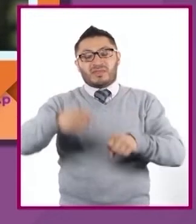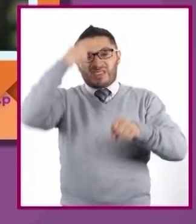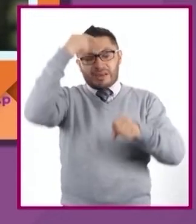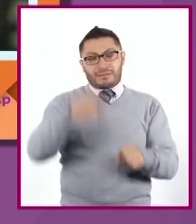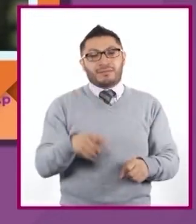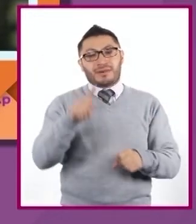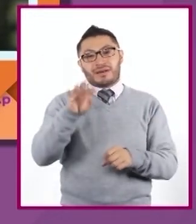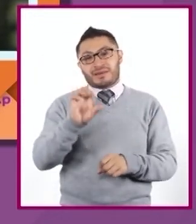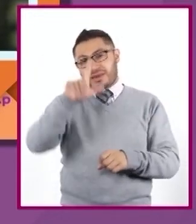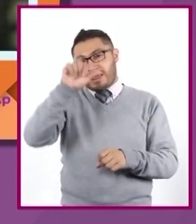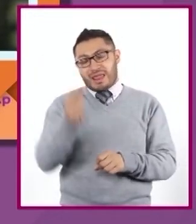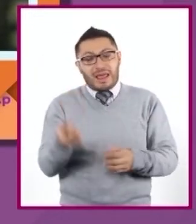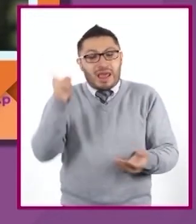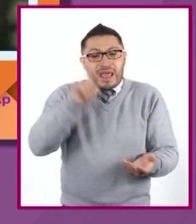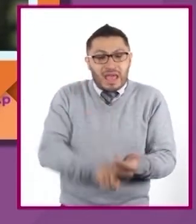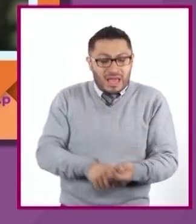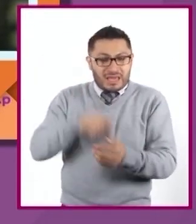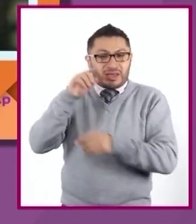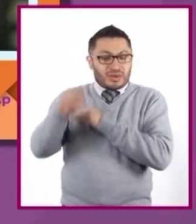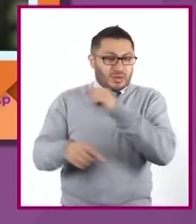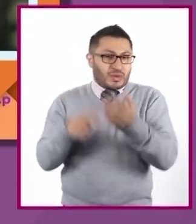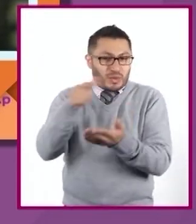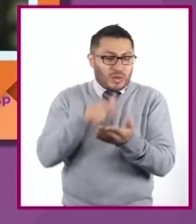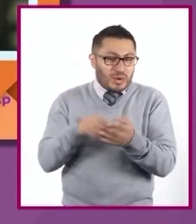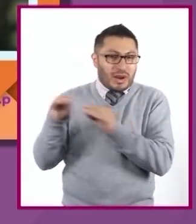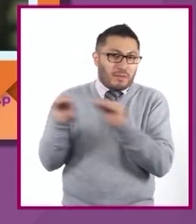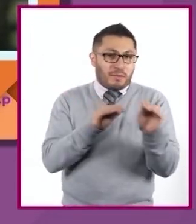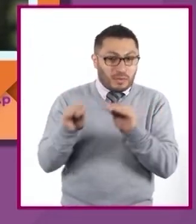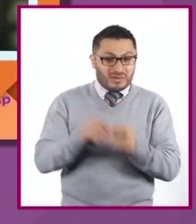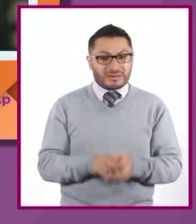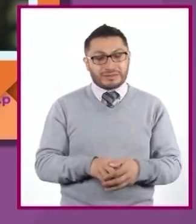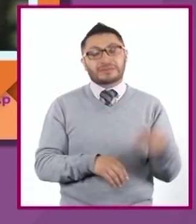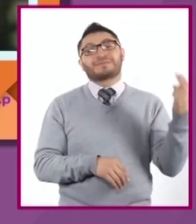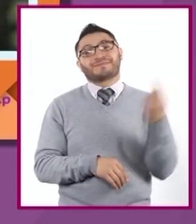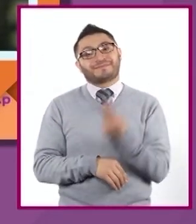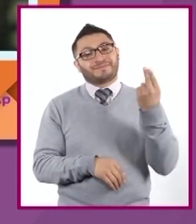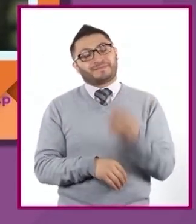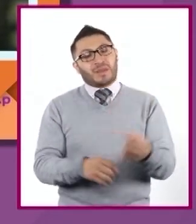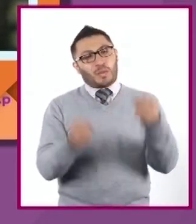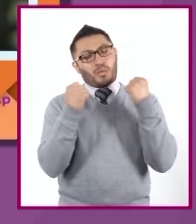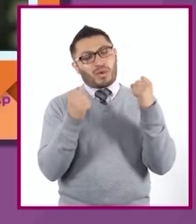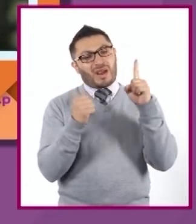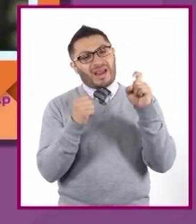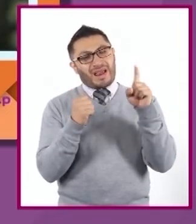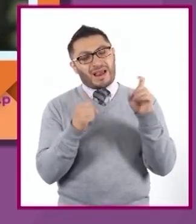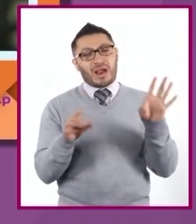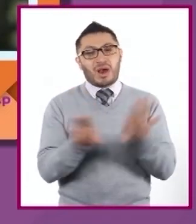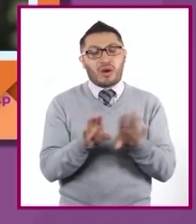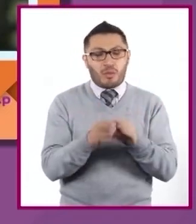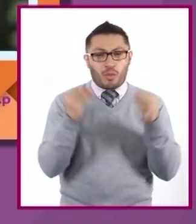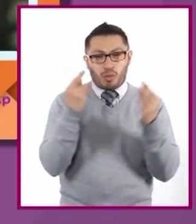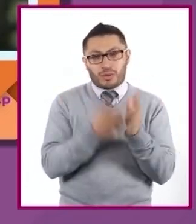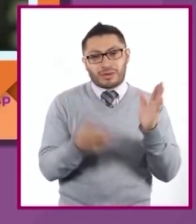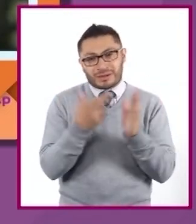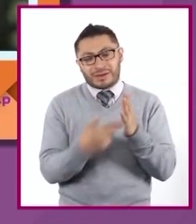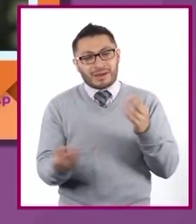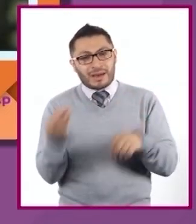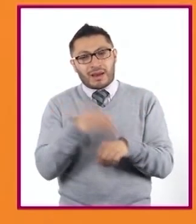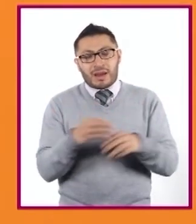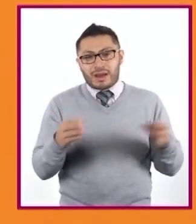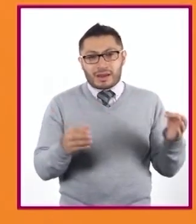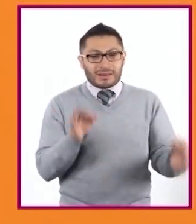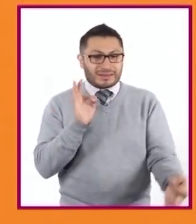telares en el interior de estos establecimientos. Por la necesidad de la fuerza hidráulica, muchos talleres se establecieron cerca de un